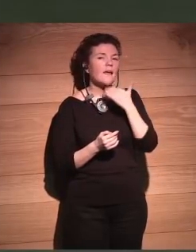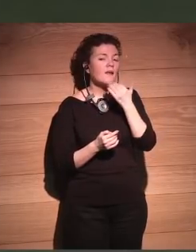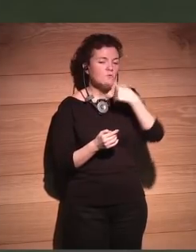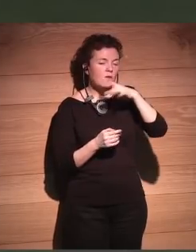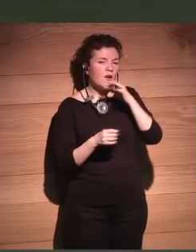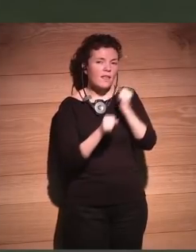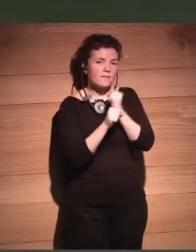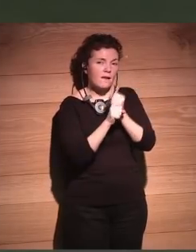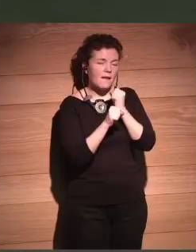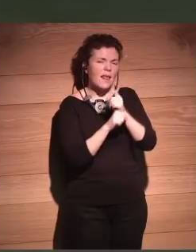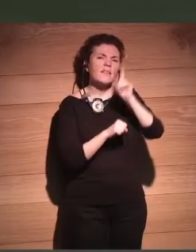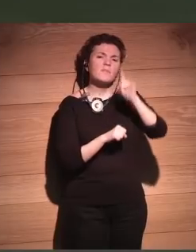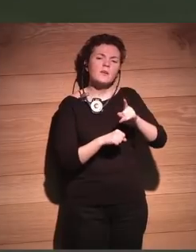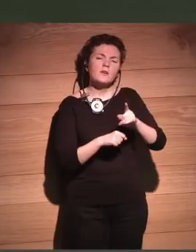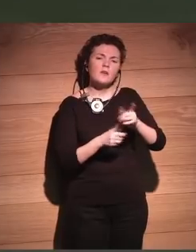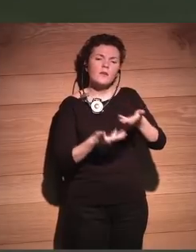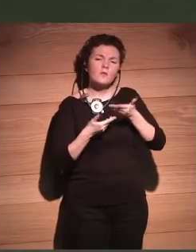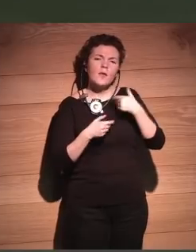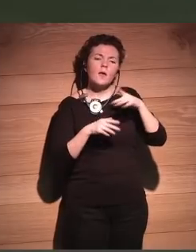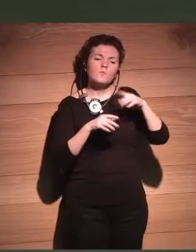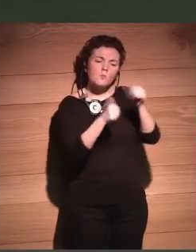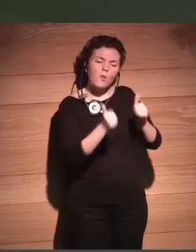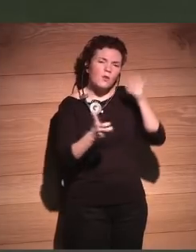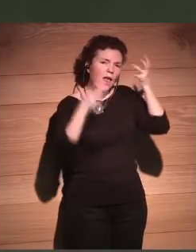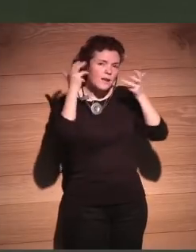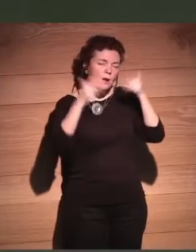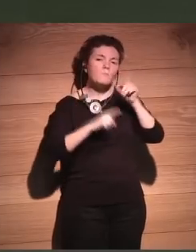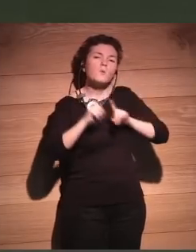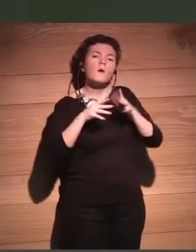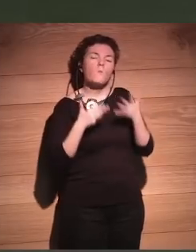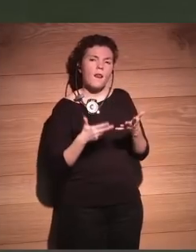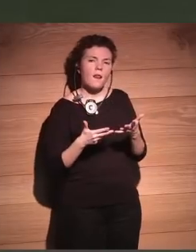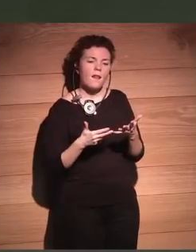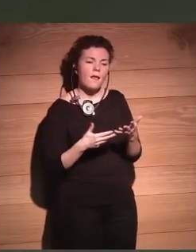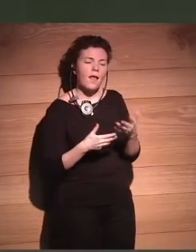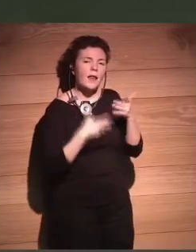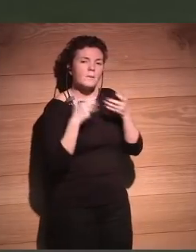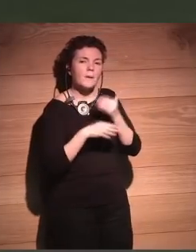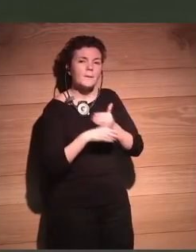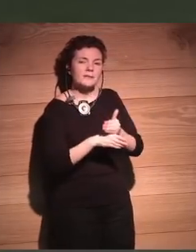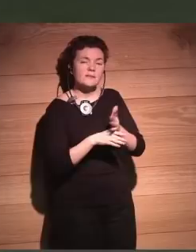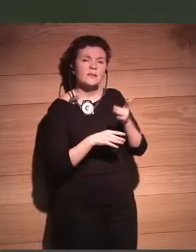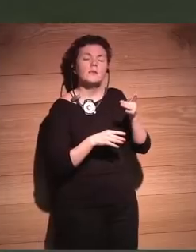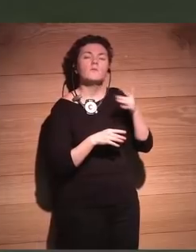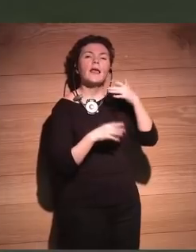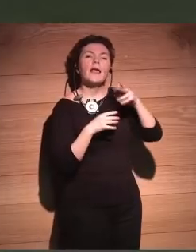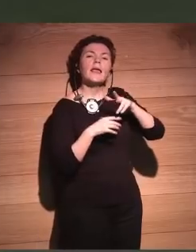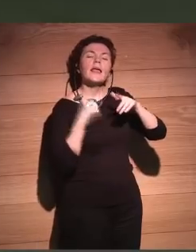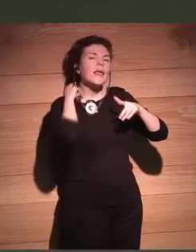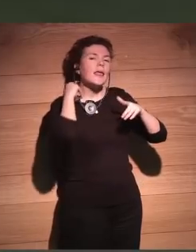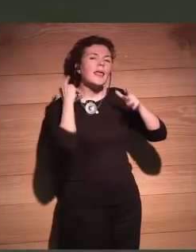que estamos trabajando en este momento. También nos basamos mucho en los modelos animales. El problema era el suministro, es decir, porque el hipocampo sigue estando